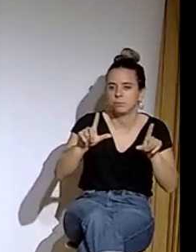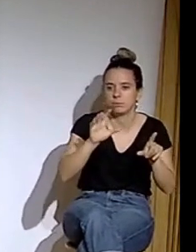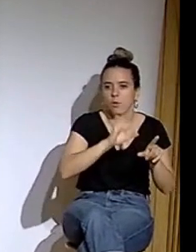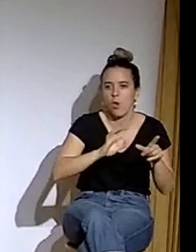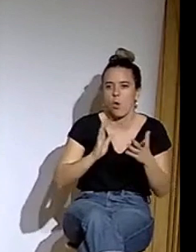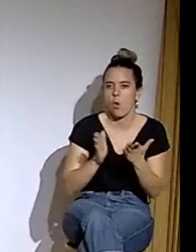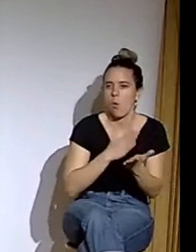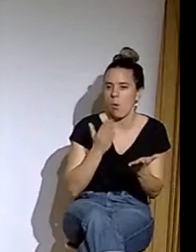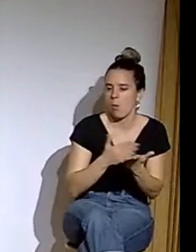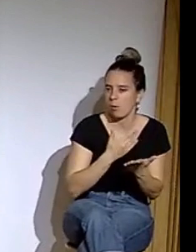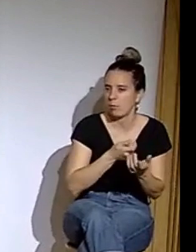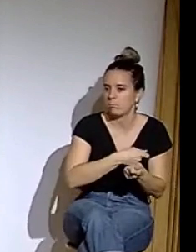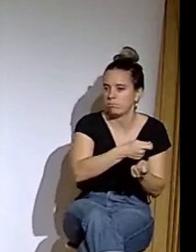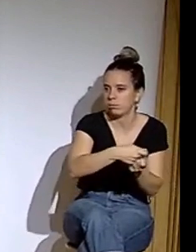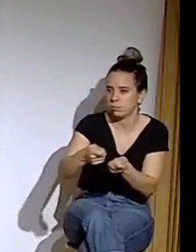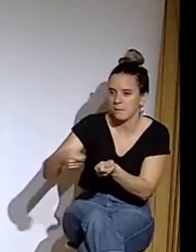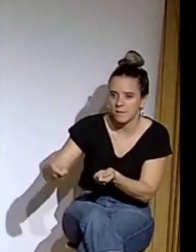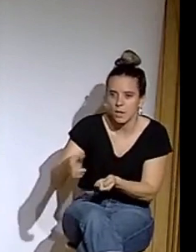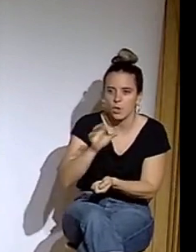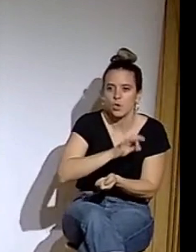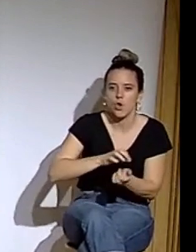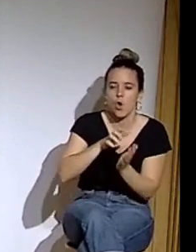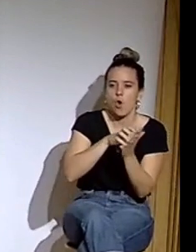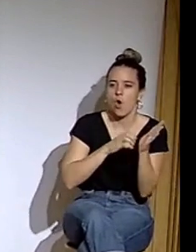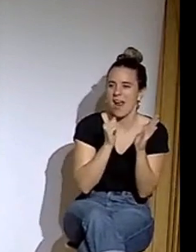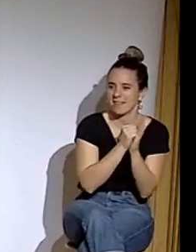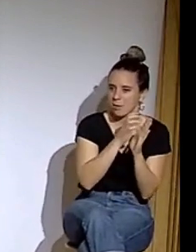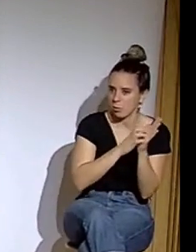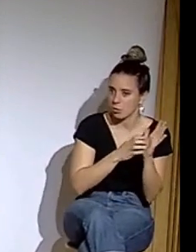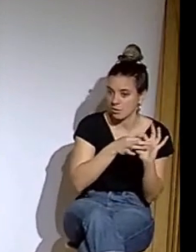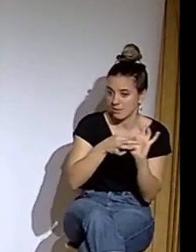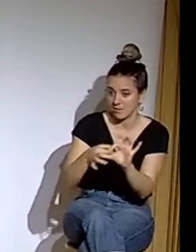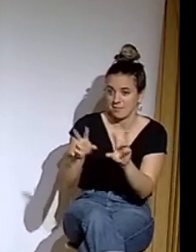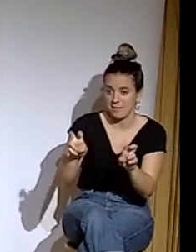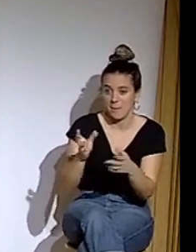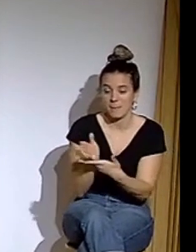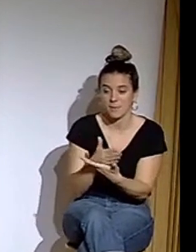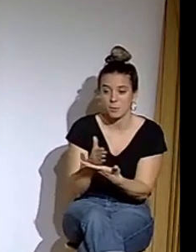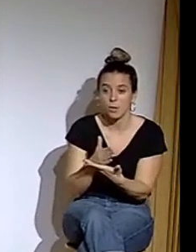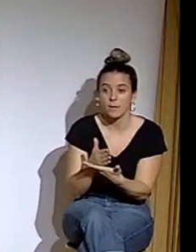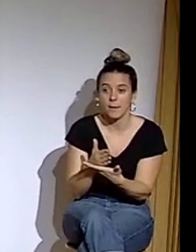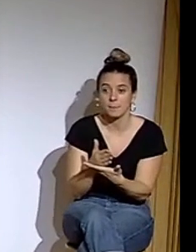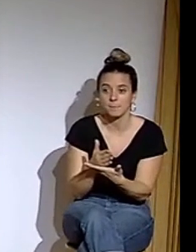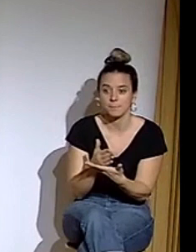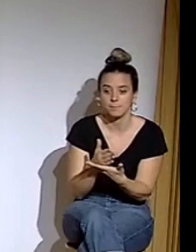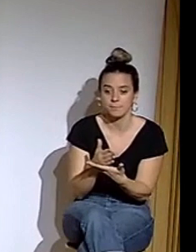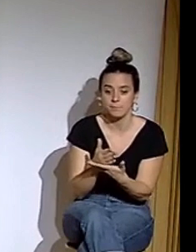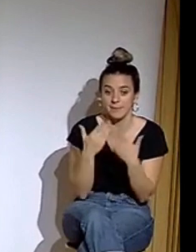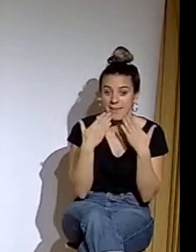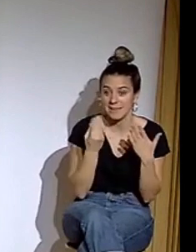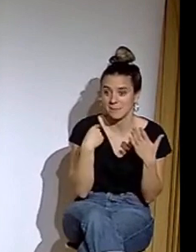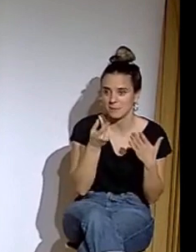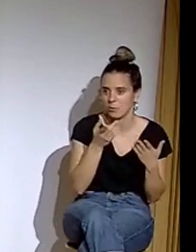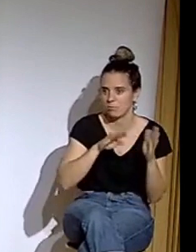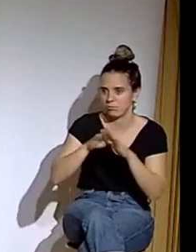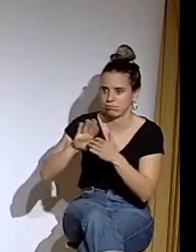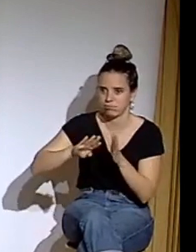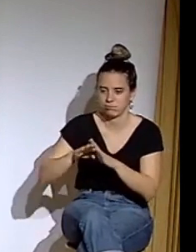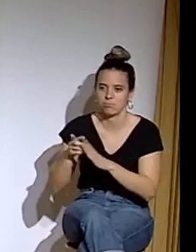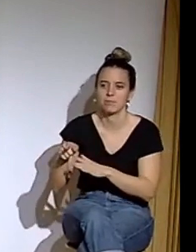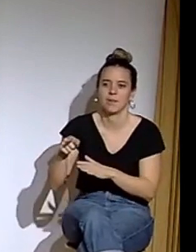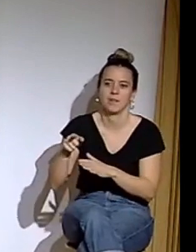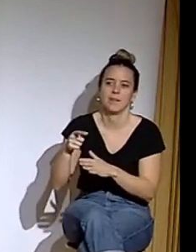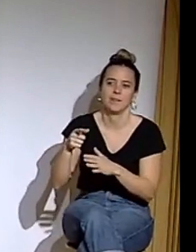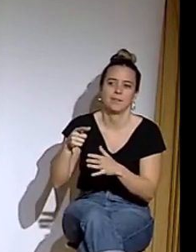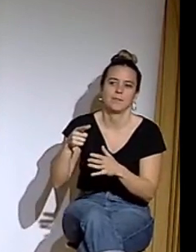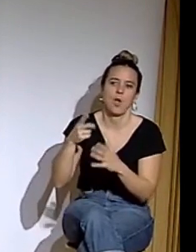panfletos artículos sobre bisexualidad salió la obra que se expone hoy aquí para